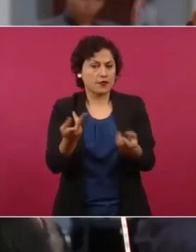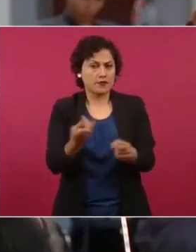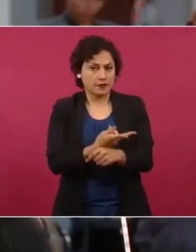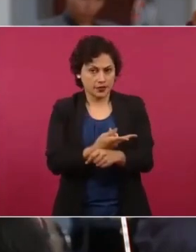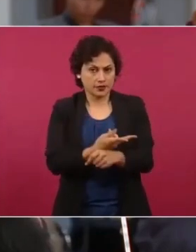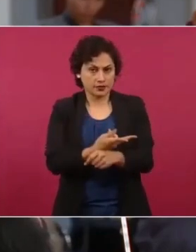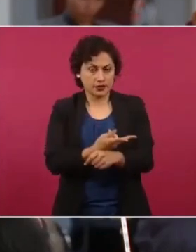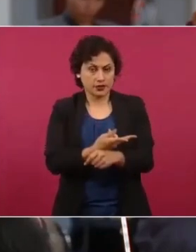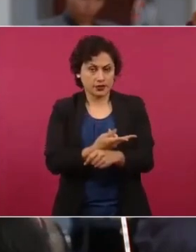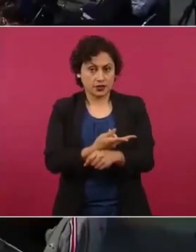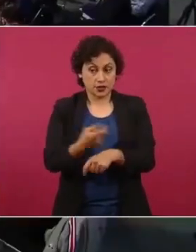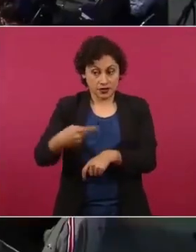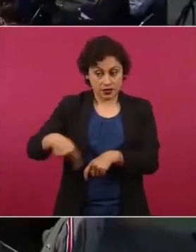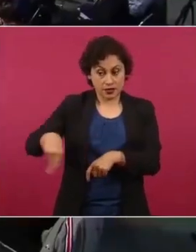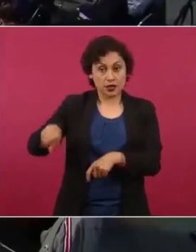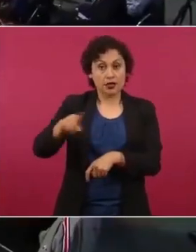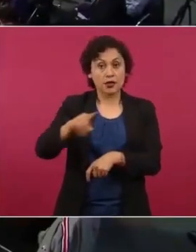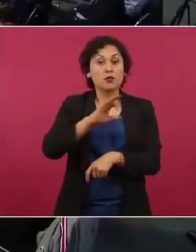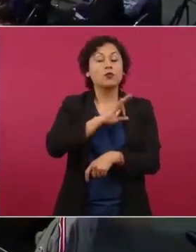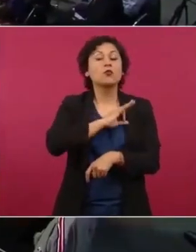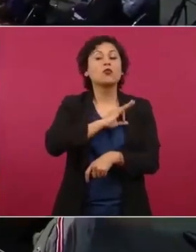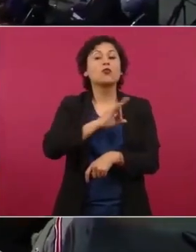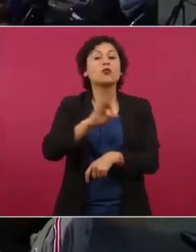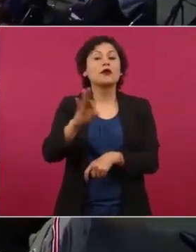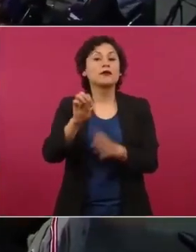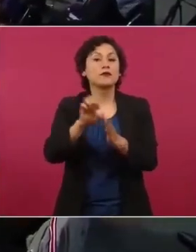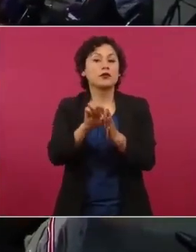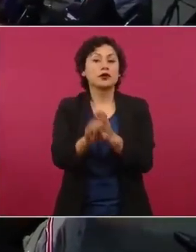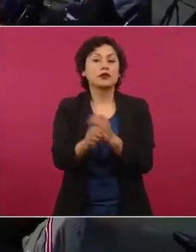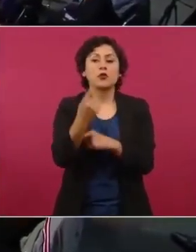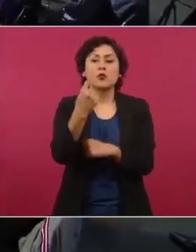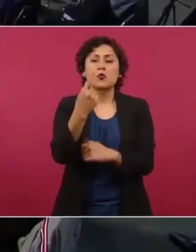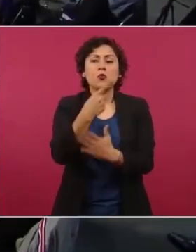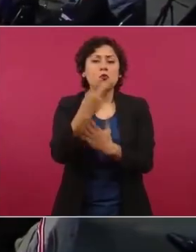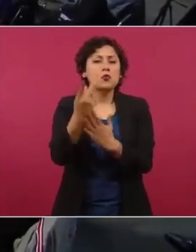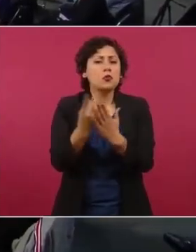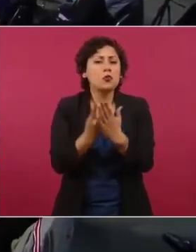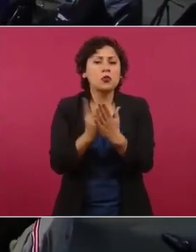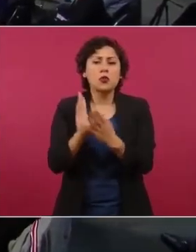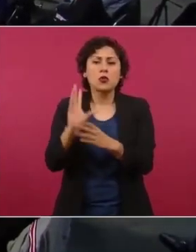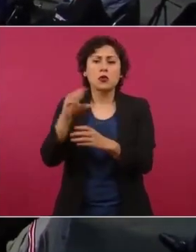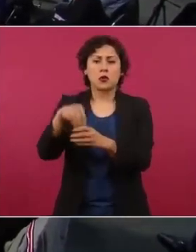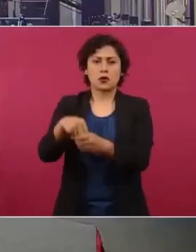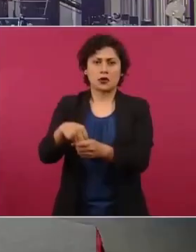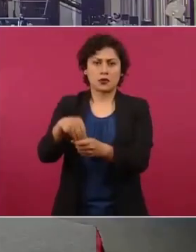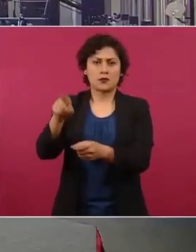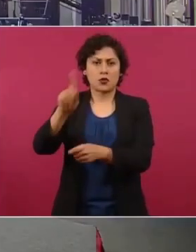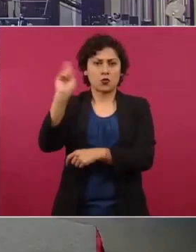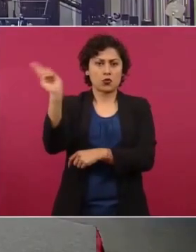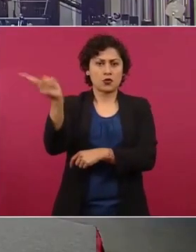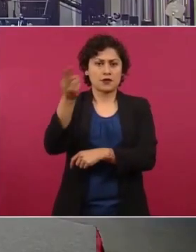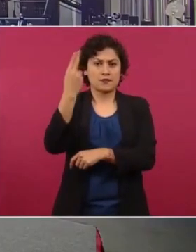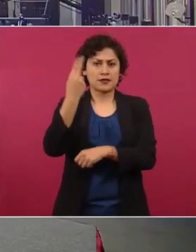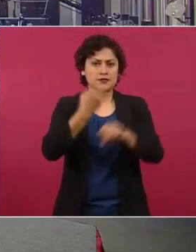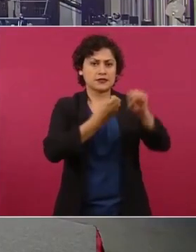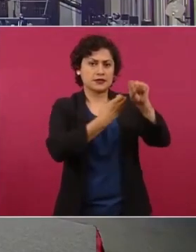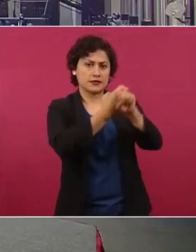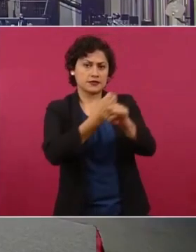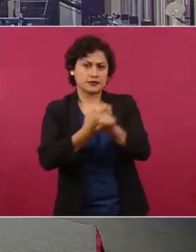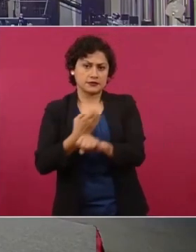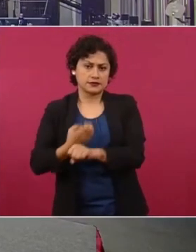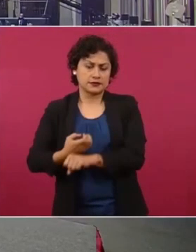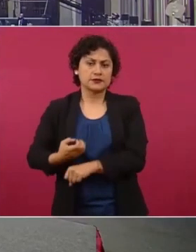implementar un solo programa con las universidades de las 32 entidades federativas,